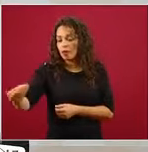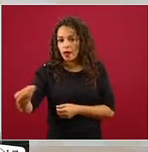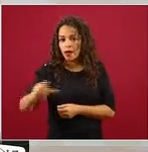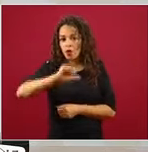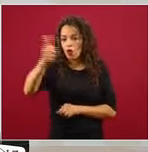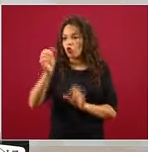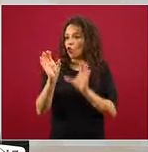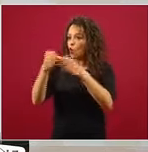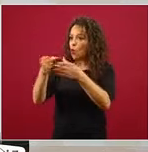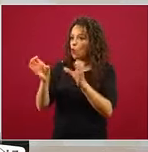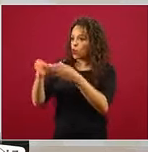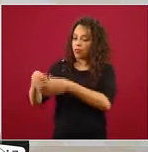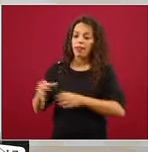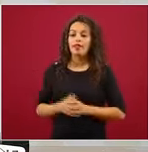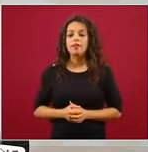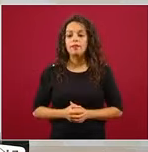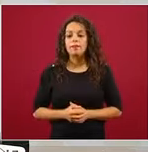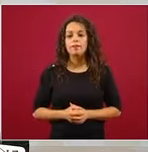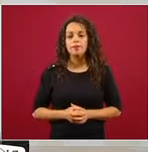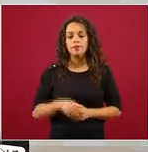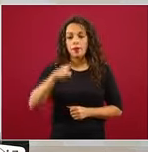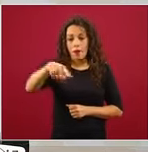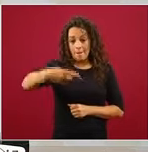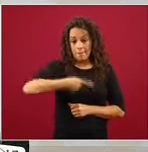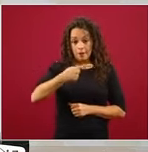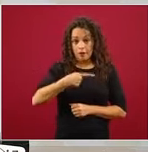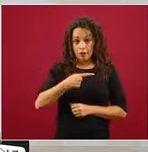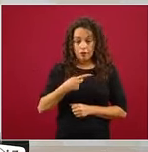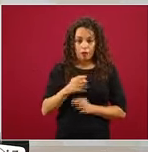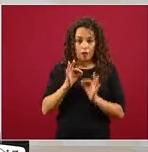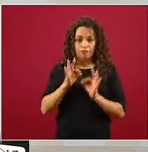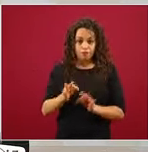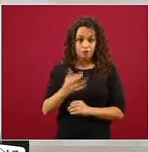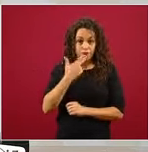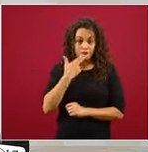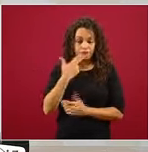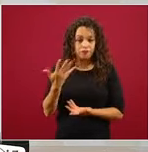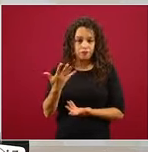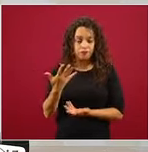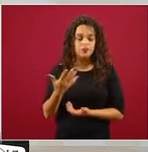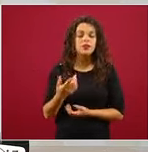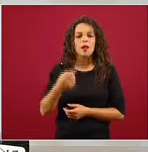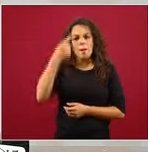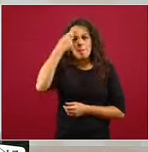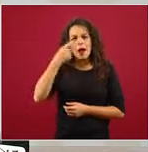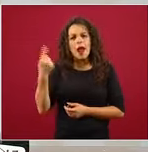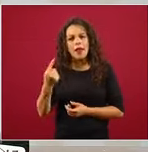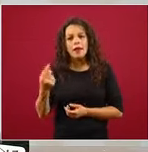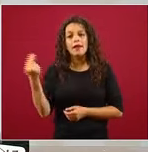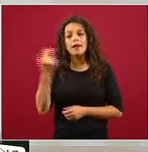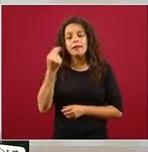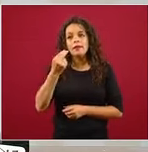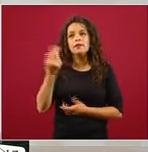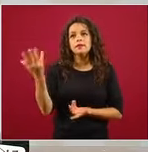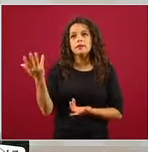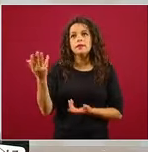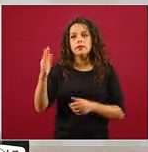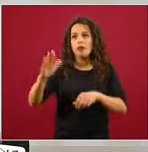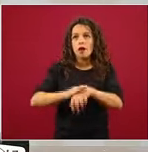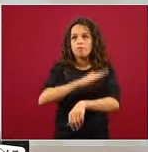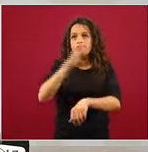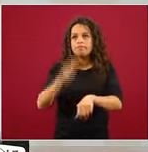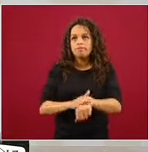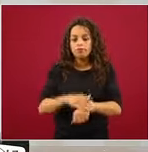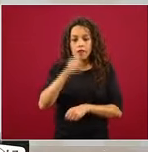su muy útil pregunta, la idea aquí es valorar o evaluar la vulnerabilidad comunitaria.